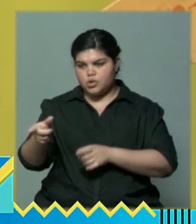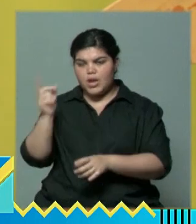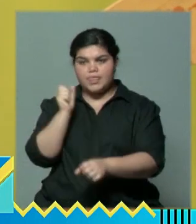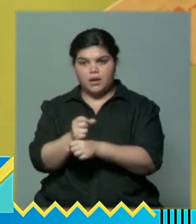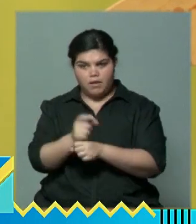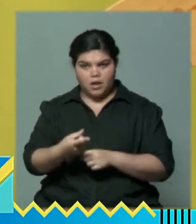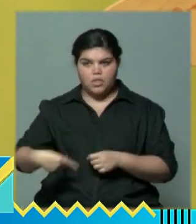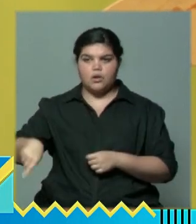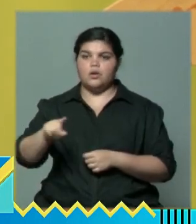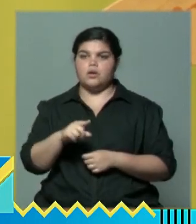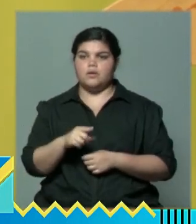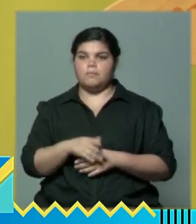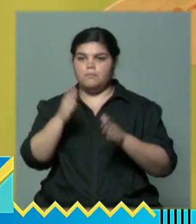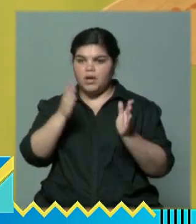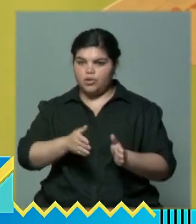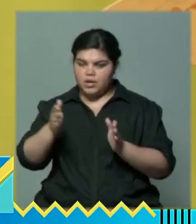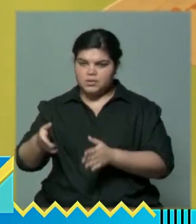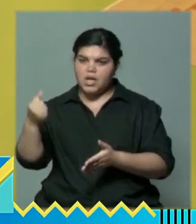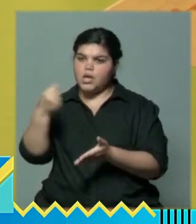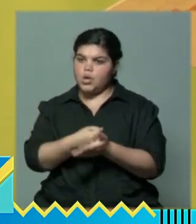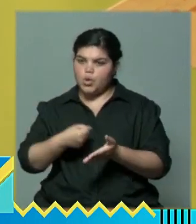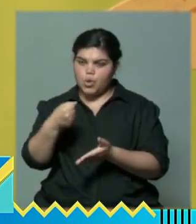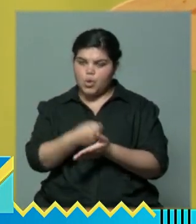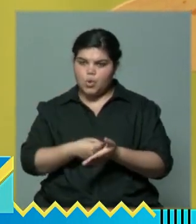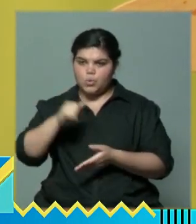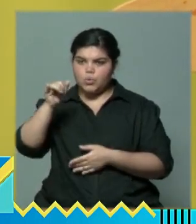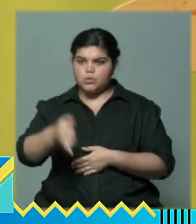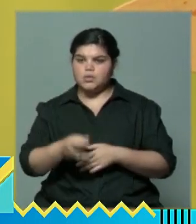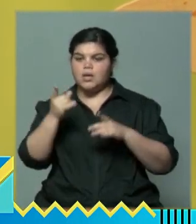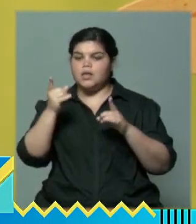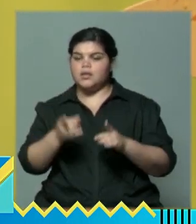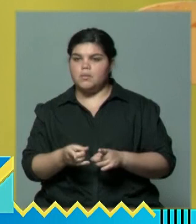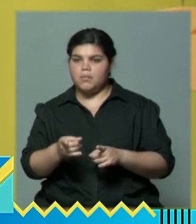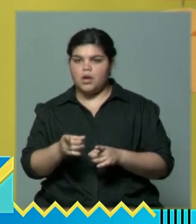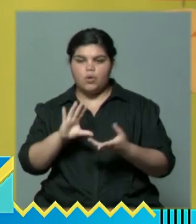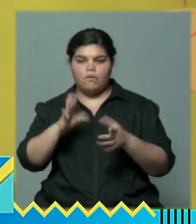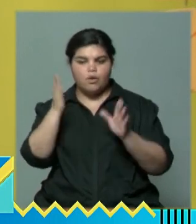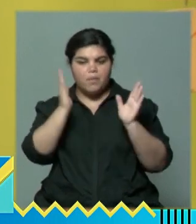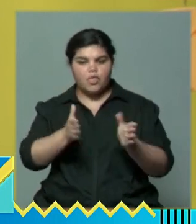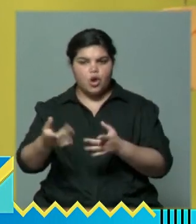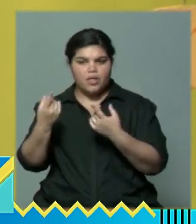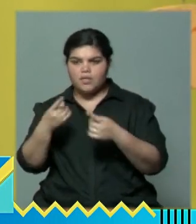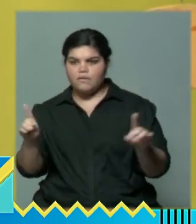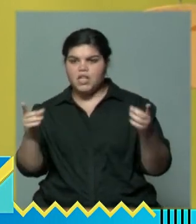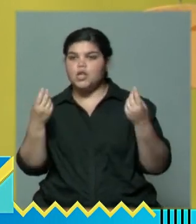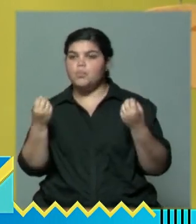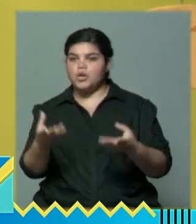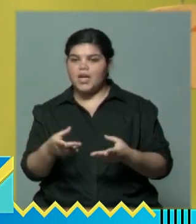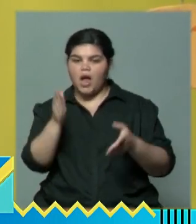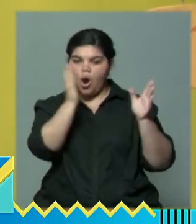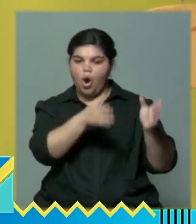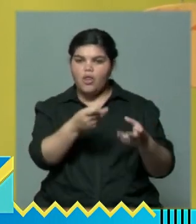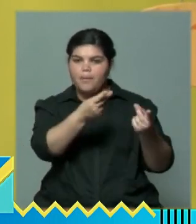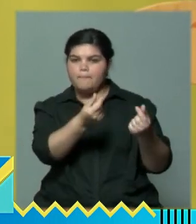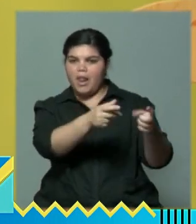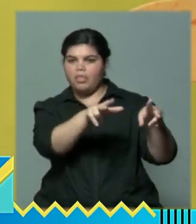trabajadores, para organizarse, para luchar y para imponer otro orden. Porque el orden capitalista nos está hundiendo